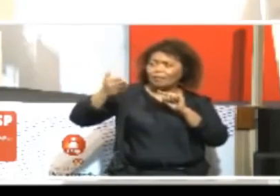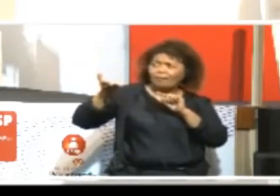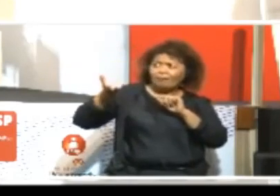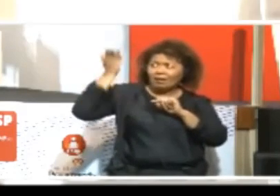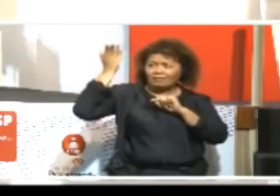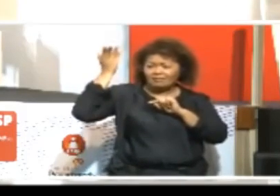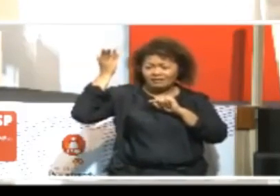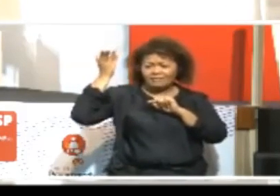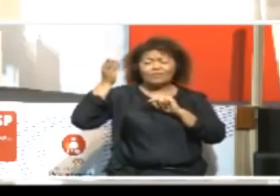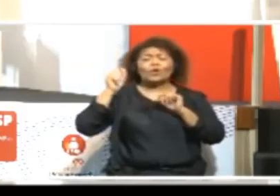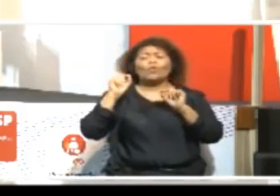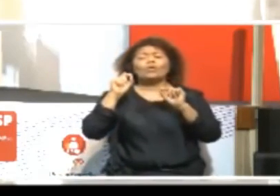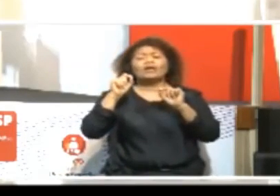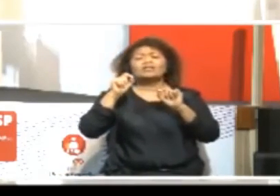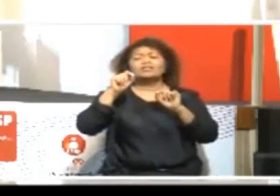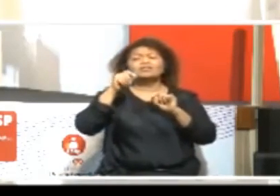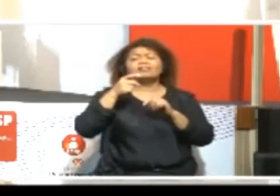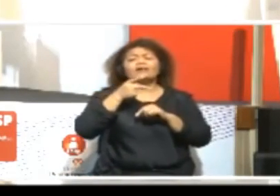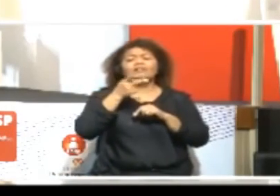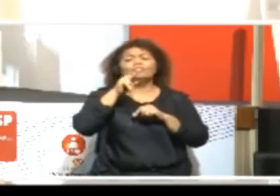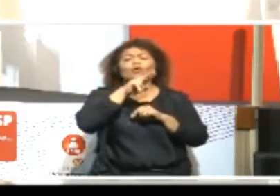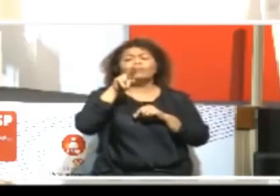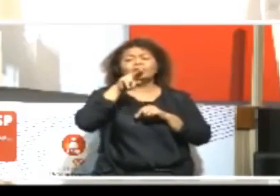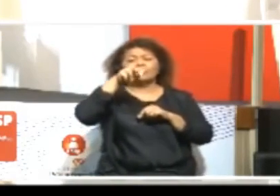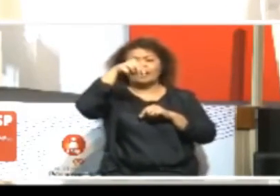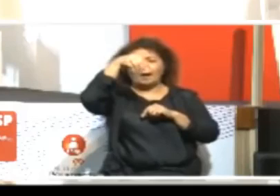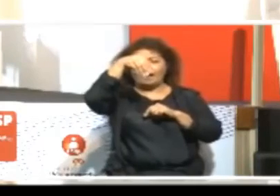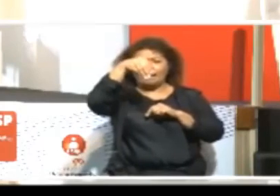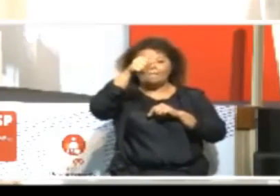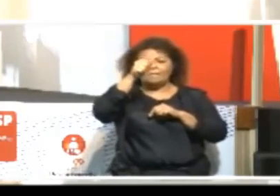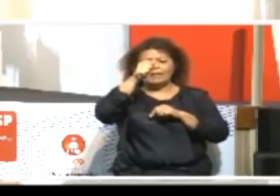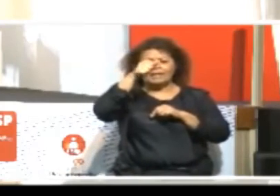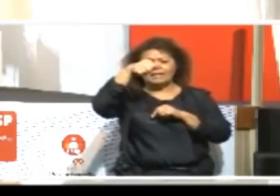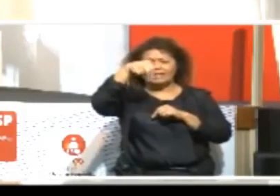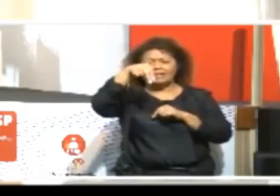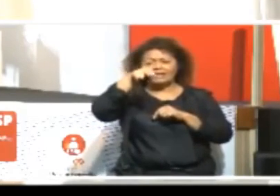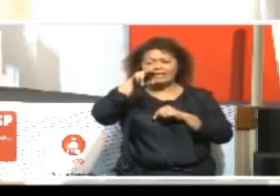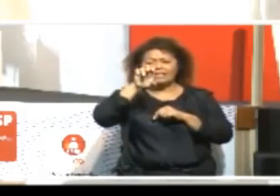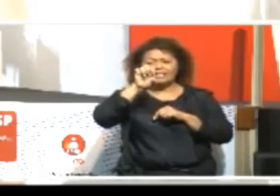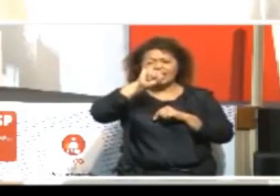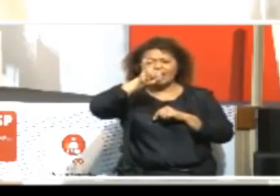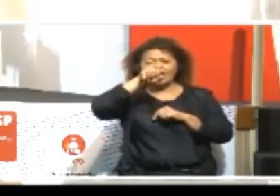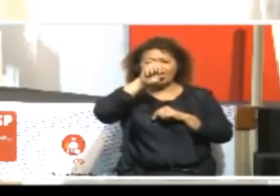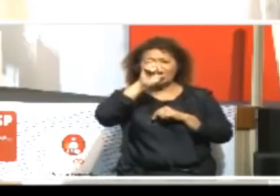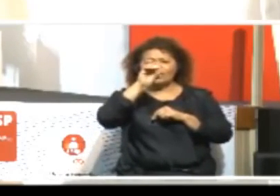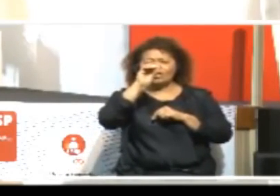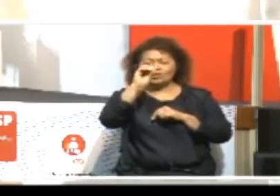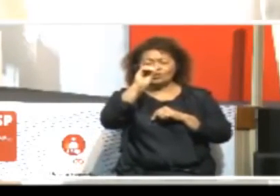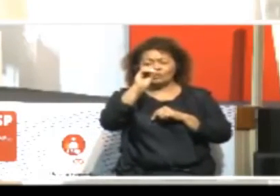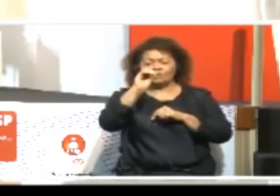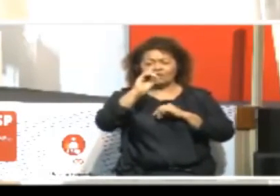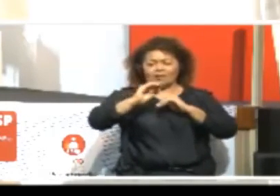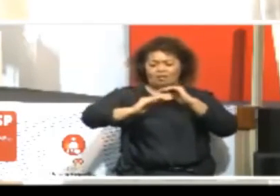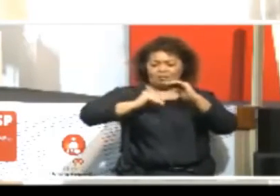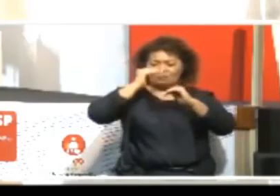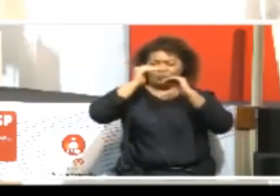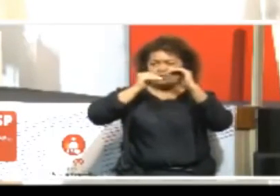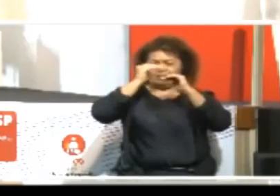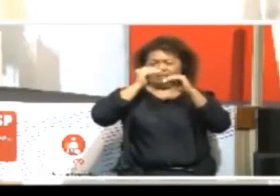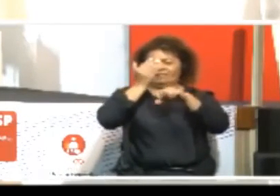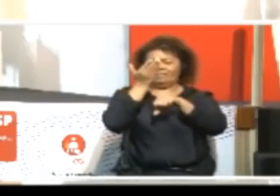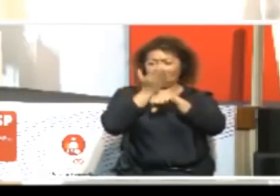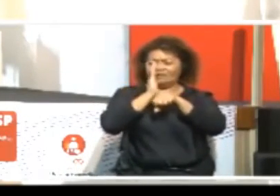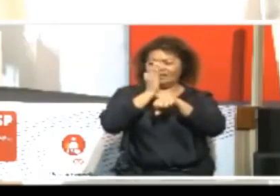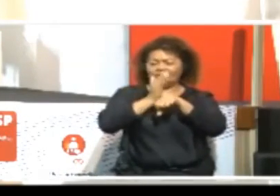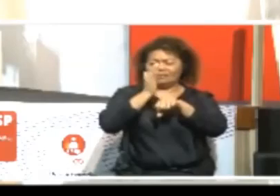es desafortunadamente lo que aún no estamos haciendo en Latinoamérica. Estamos adoptando indicadores para medir